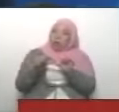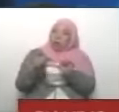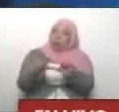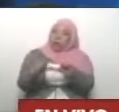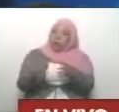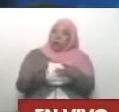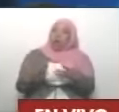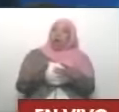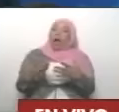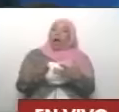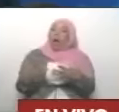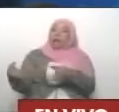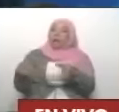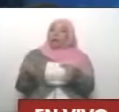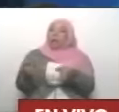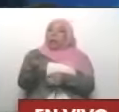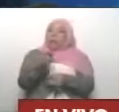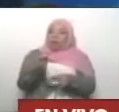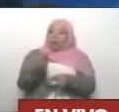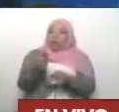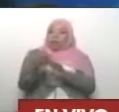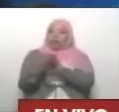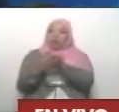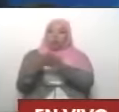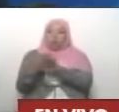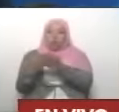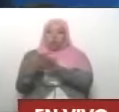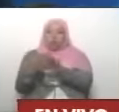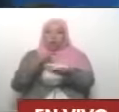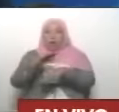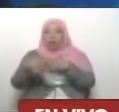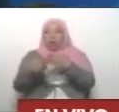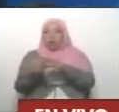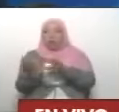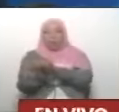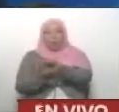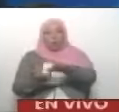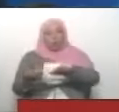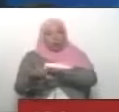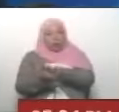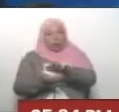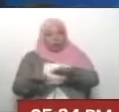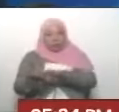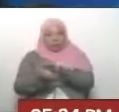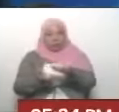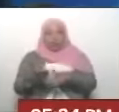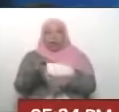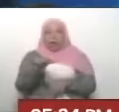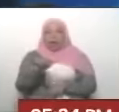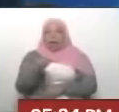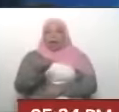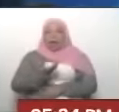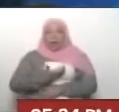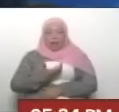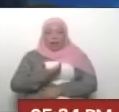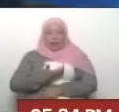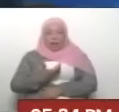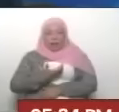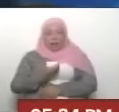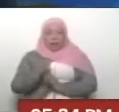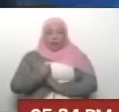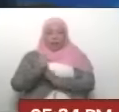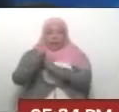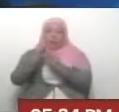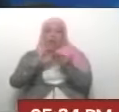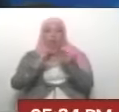podemos conseguir la respuesta y los articulamos con nuestros gobernadores, con nuestros alcaldes, con nuestros líderes de comunidad y podemos lograr